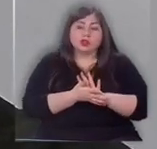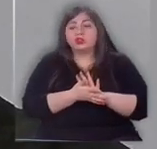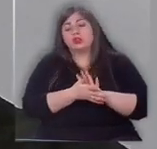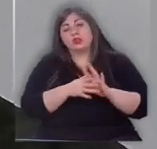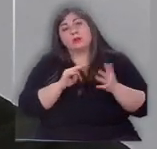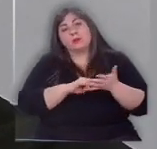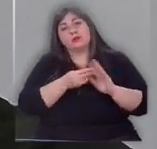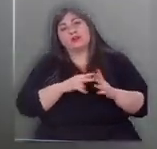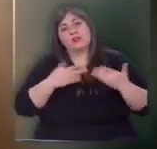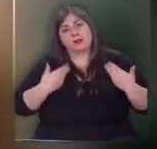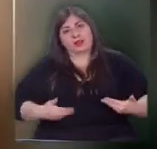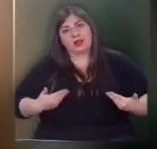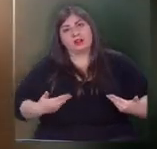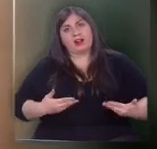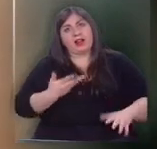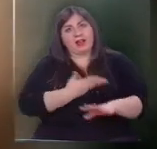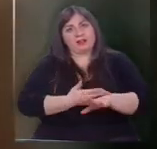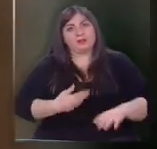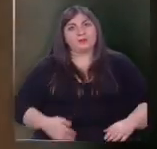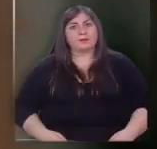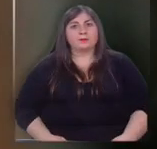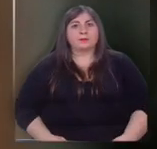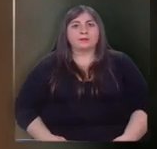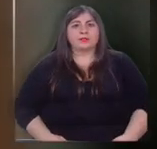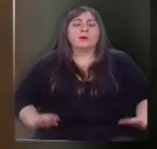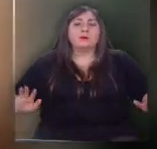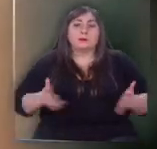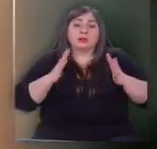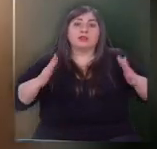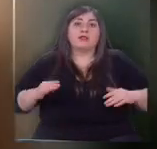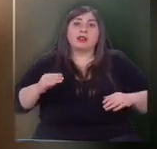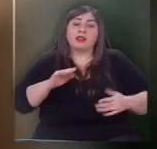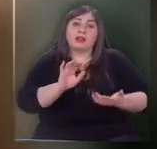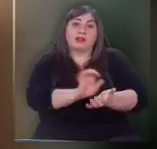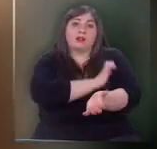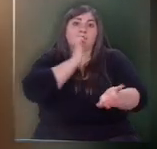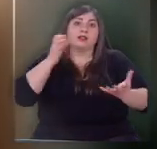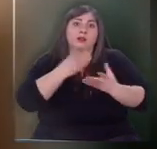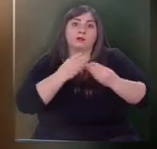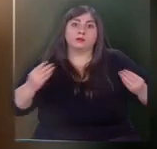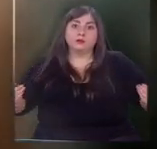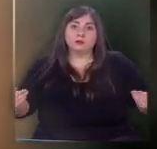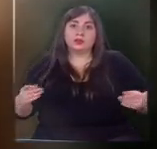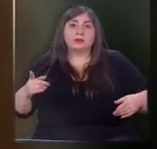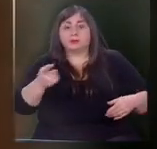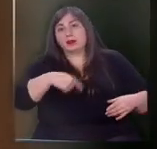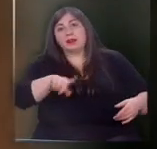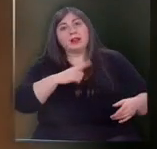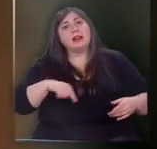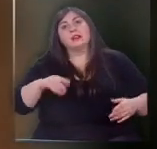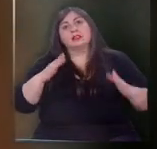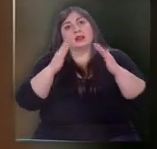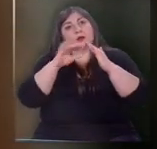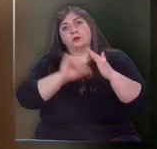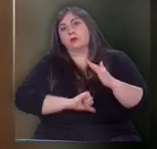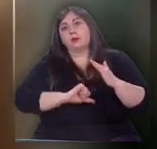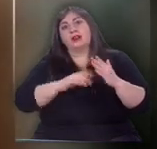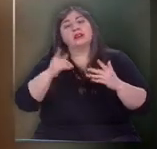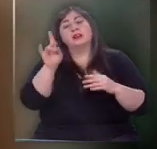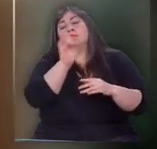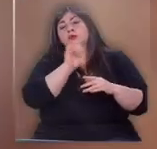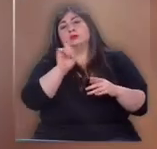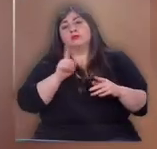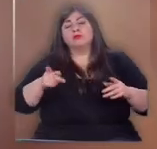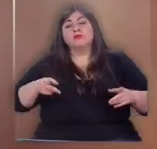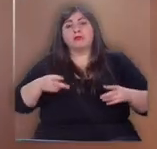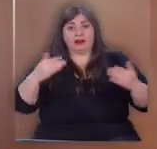estos problemas que están pasando hoy en día. Motivada y llena de energía se encuentra Antonia. Para ella, la cuarentena no ha sido impedimento para entrenarse en